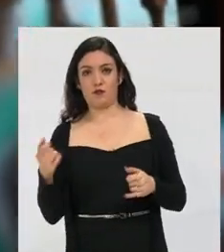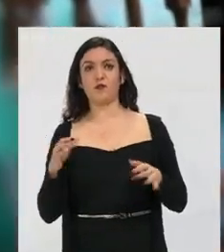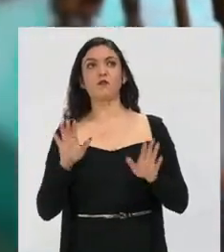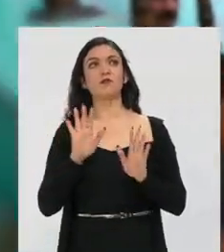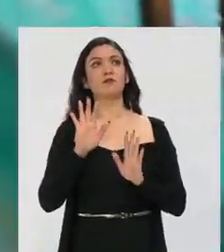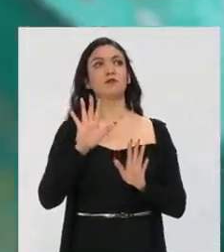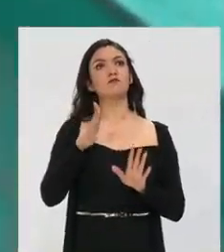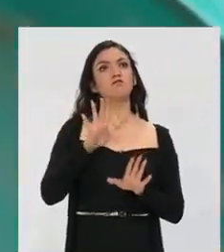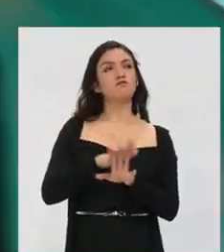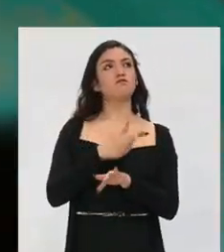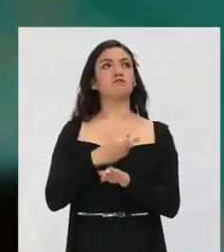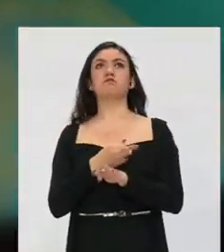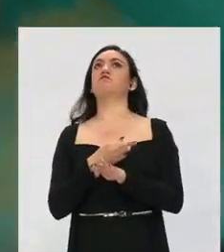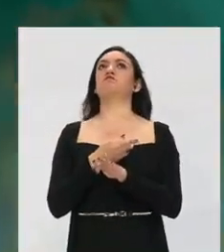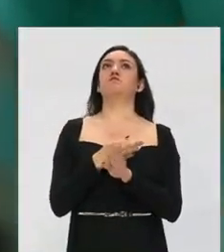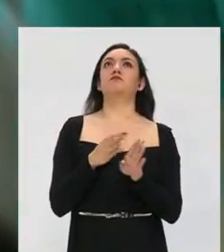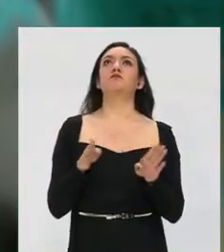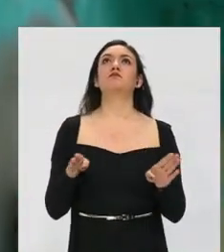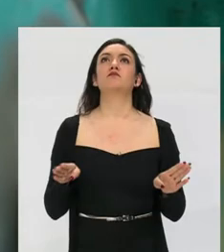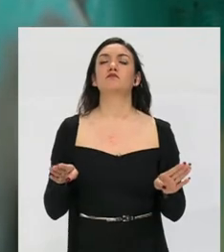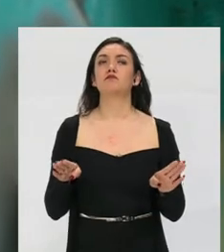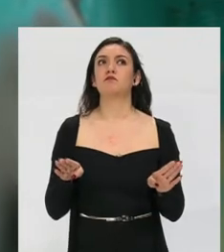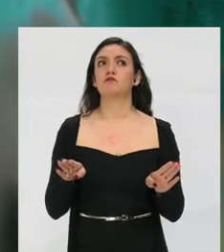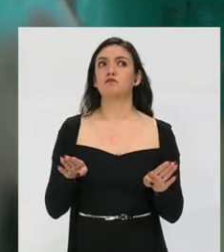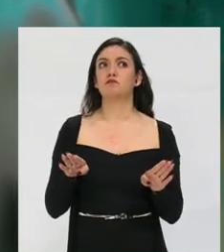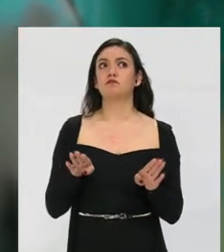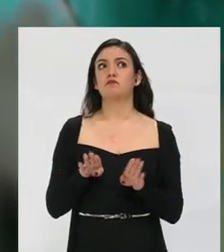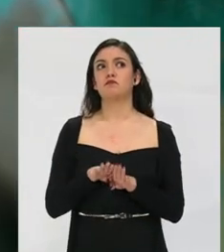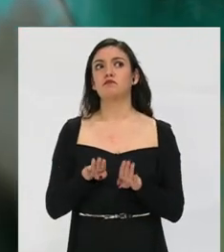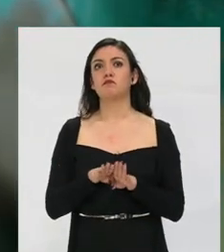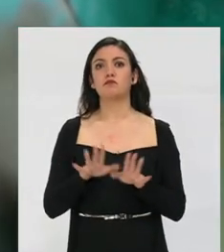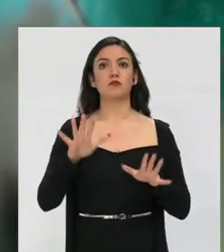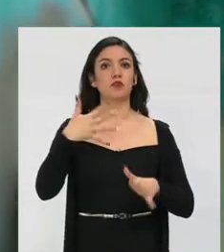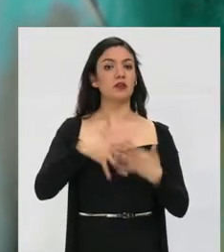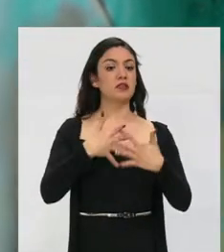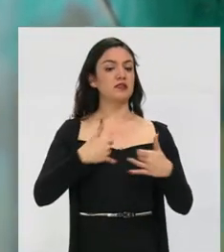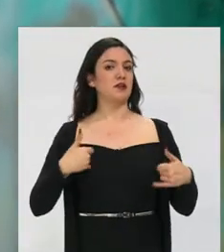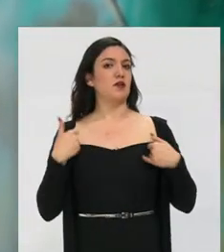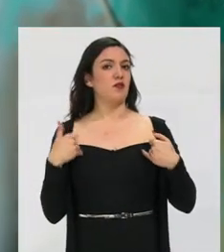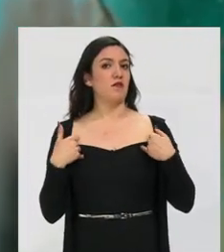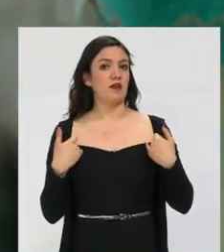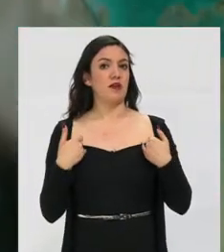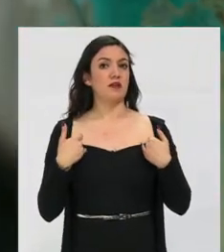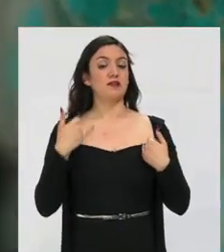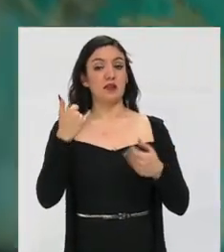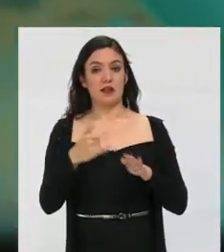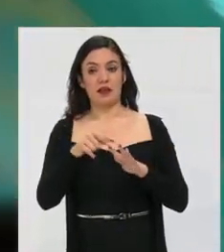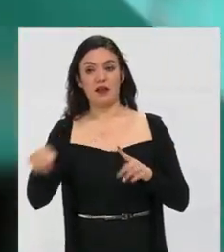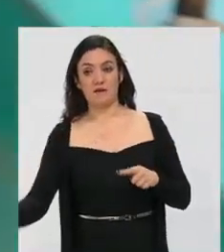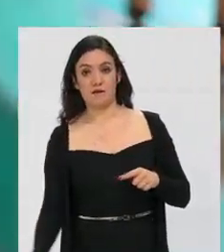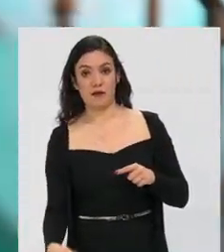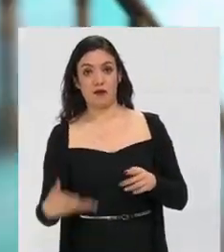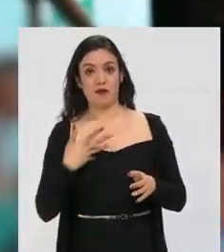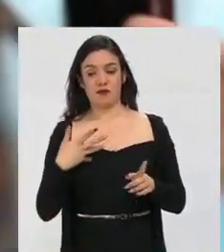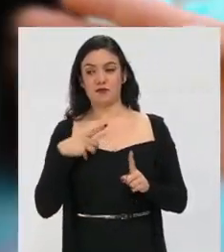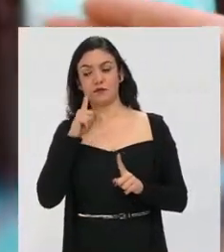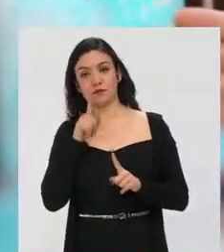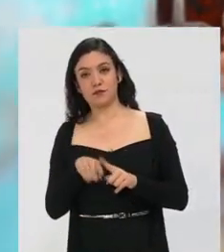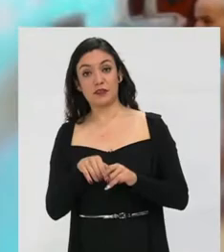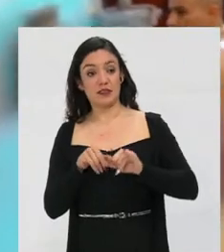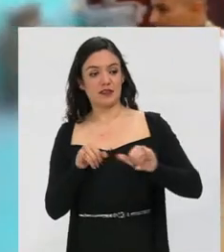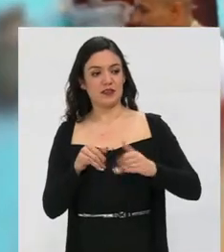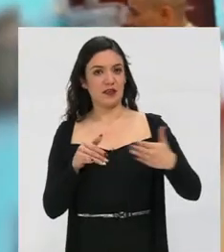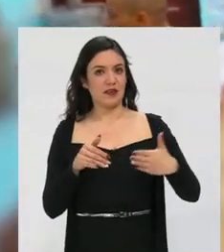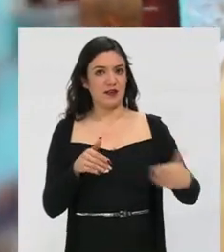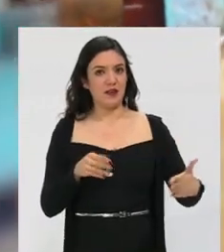menores. Es aproximadamente tenemos para hospedar 15 jóvenes. La parte